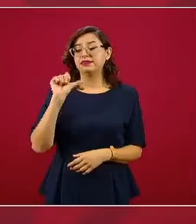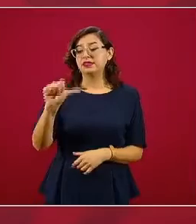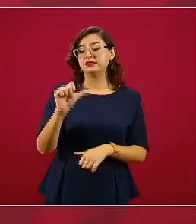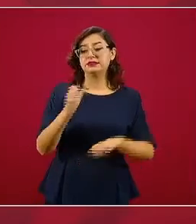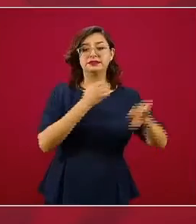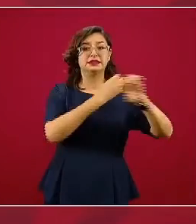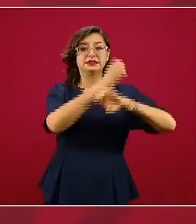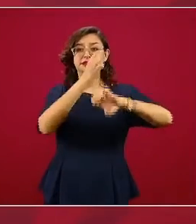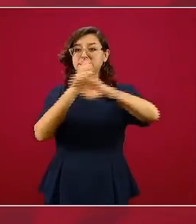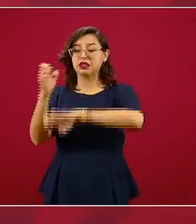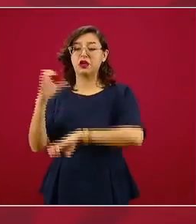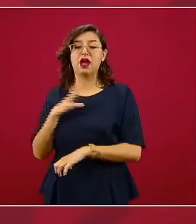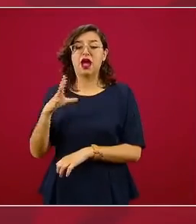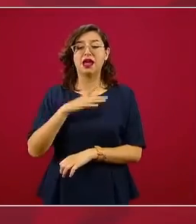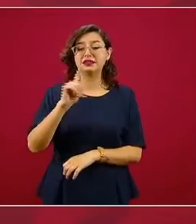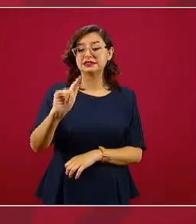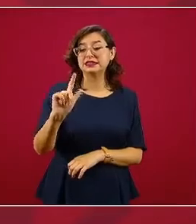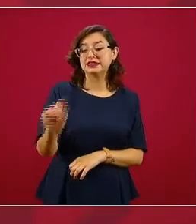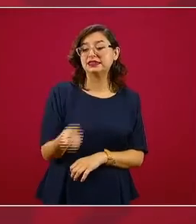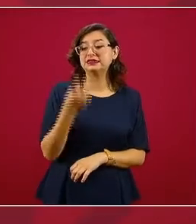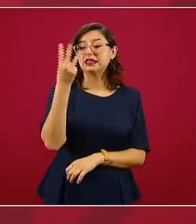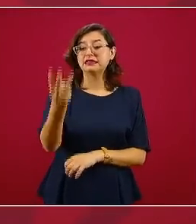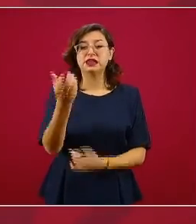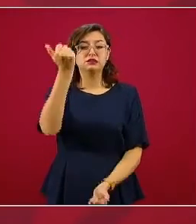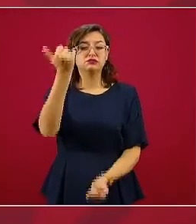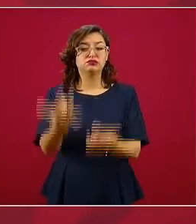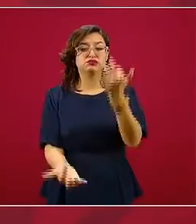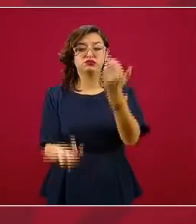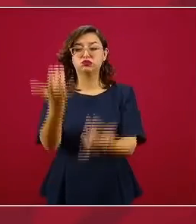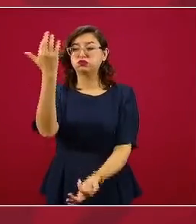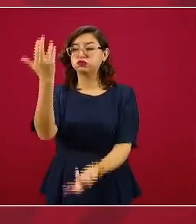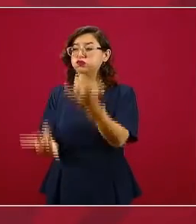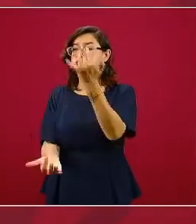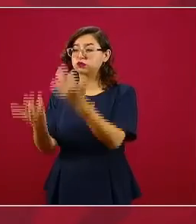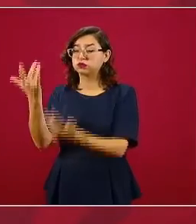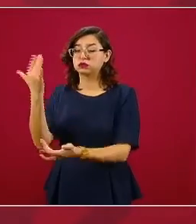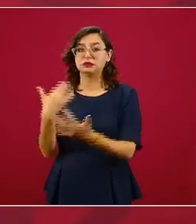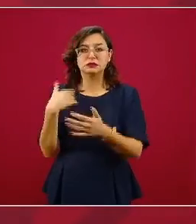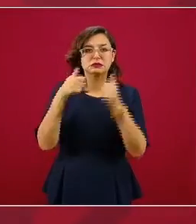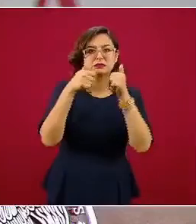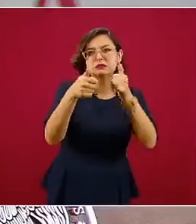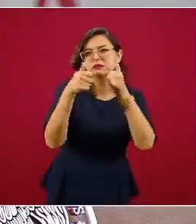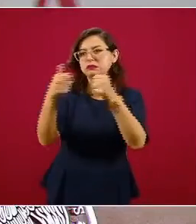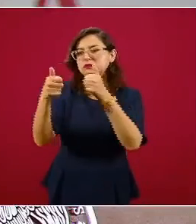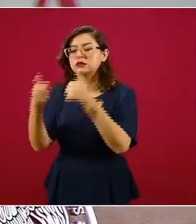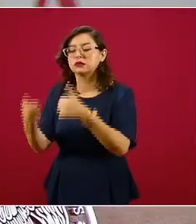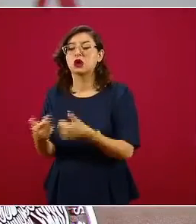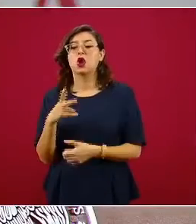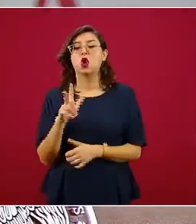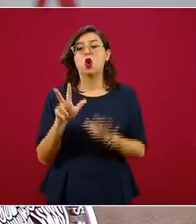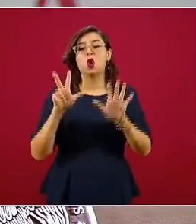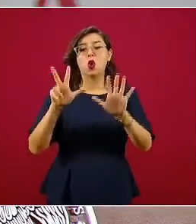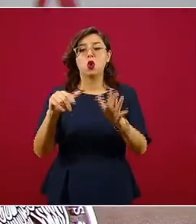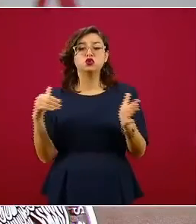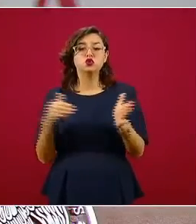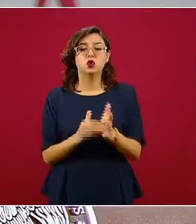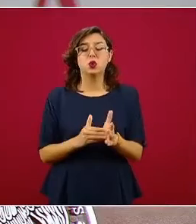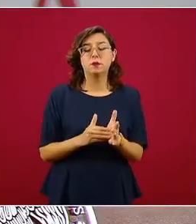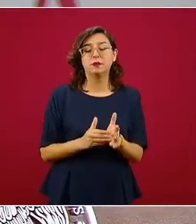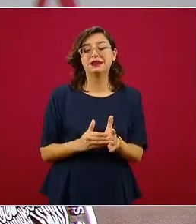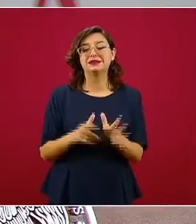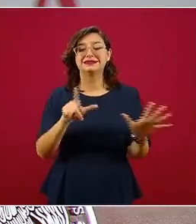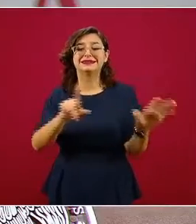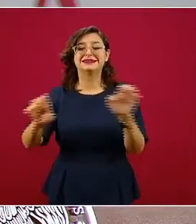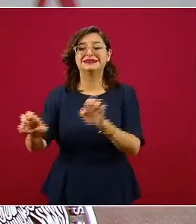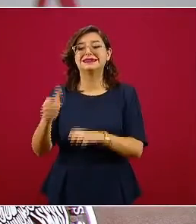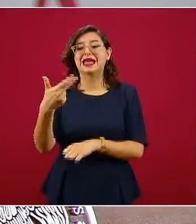estados. 73 incendios en 16 estados. Esos incendios ponen en riesgo cerca de 8,700